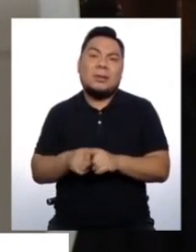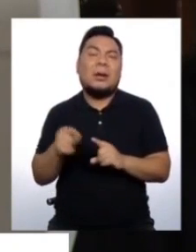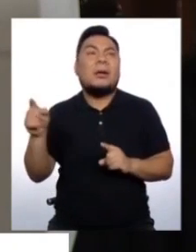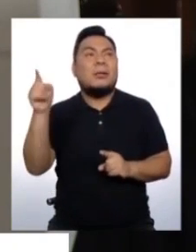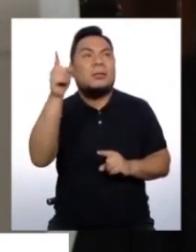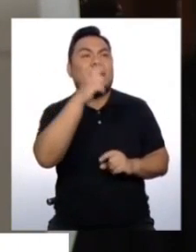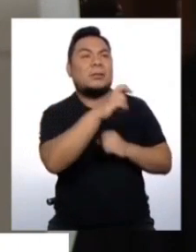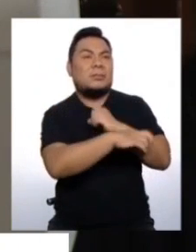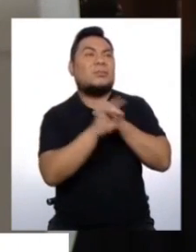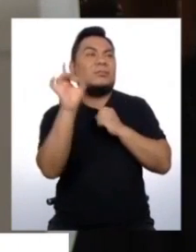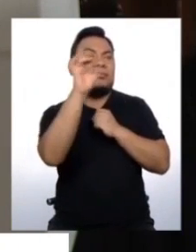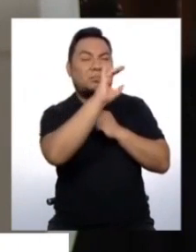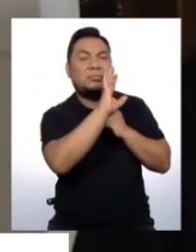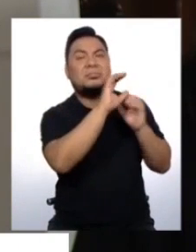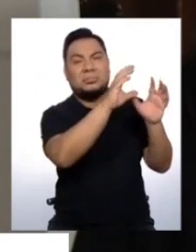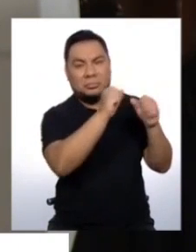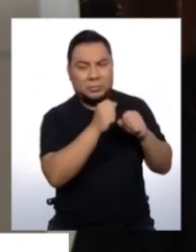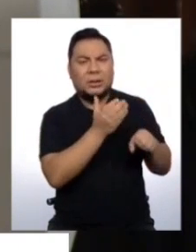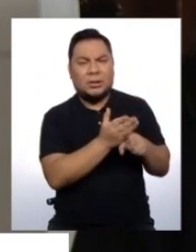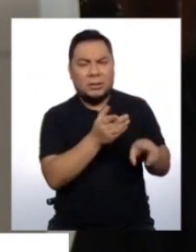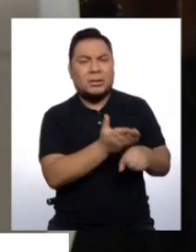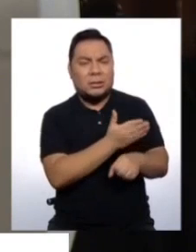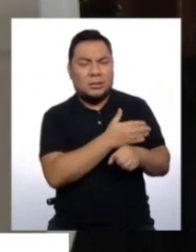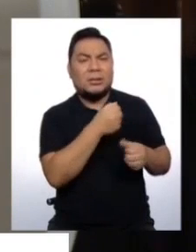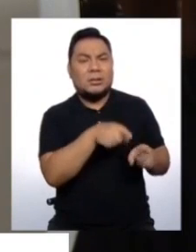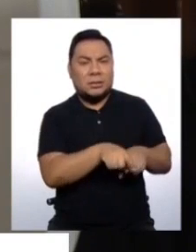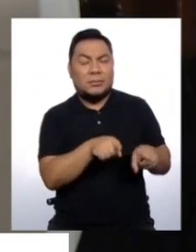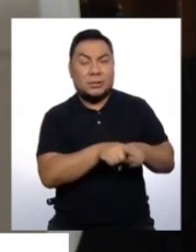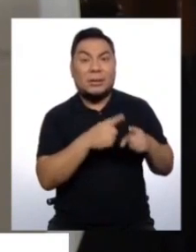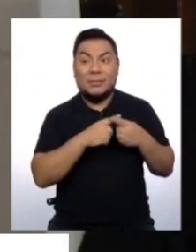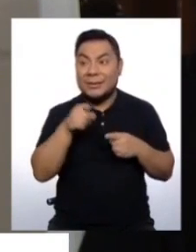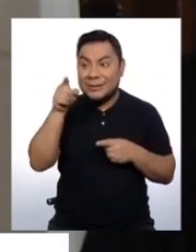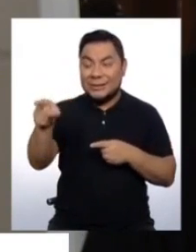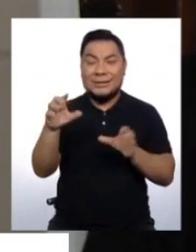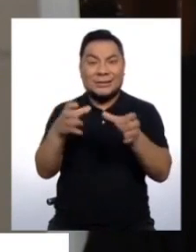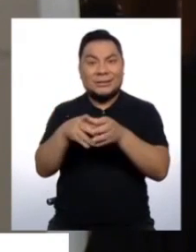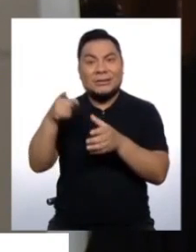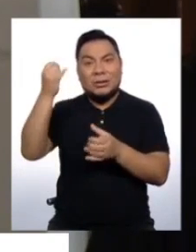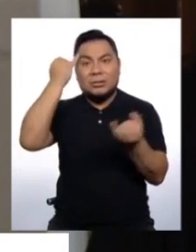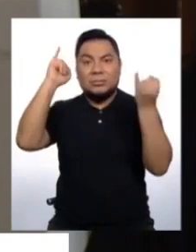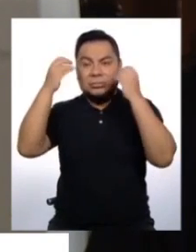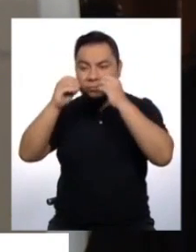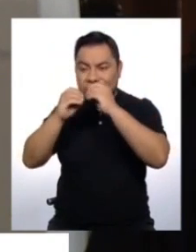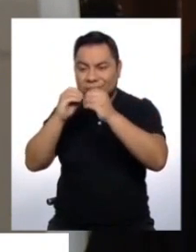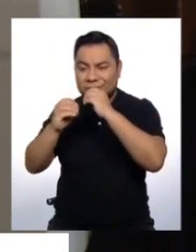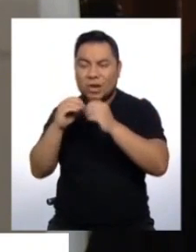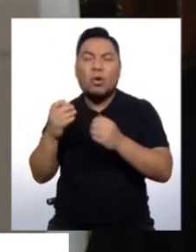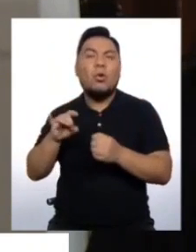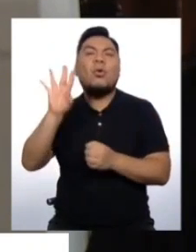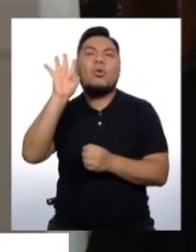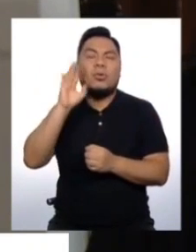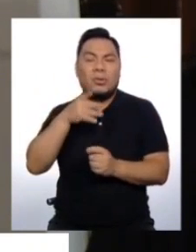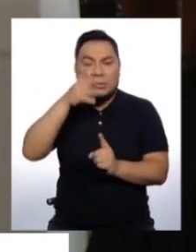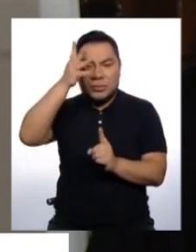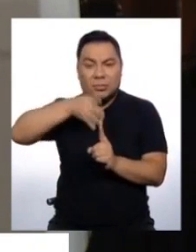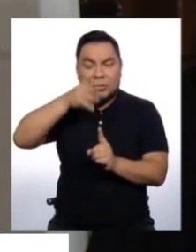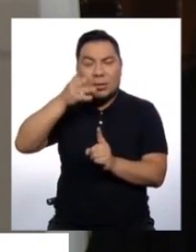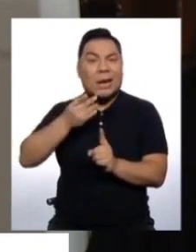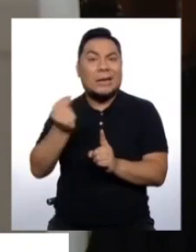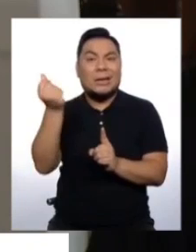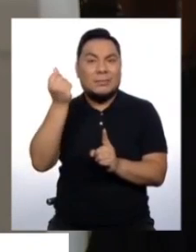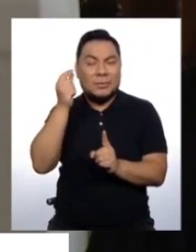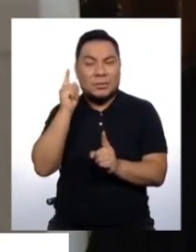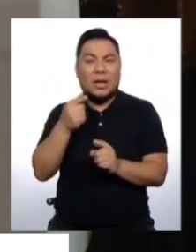globales. Si logramos desarrollar esta prueba molecular y que sea confiable